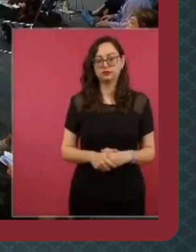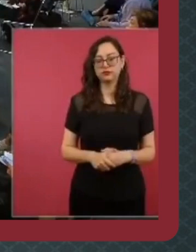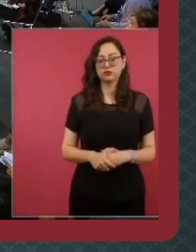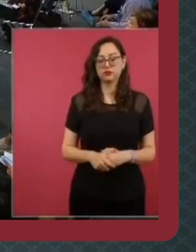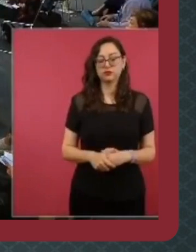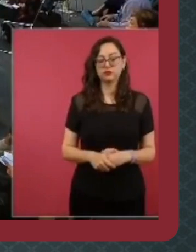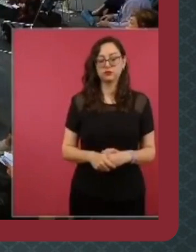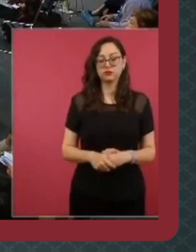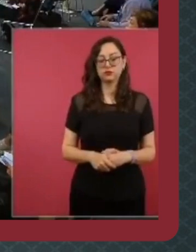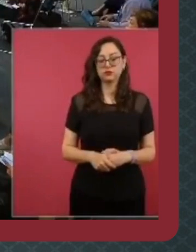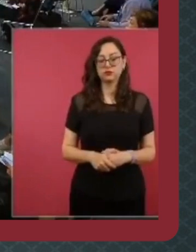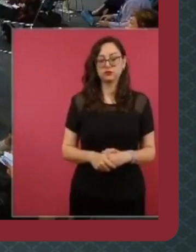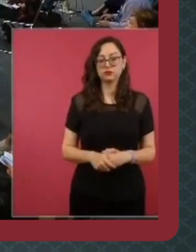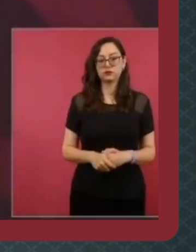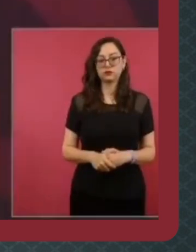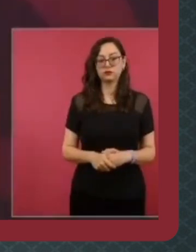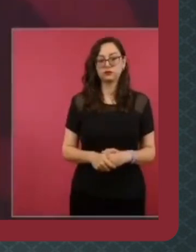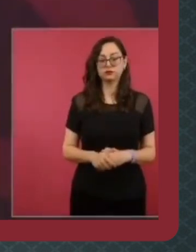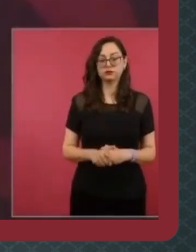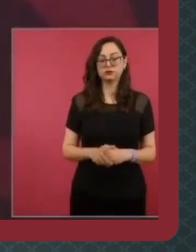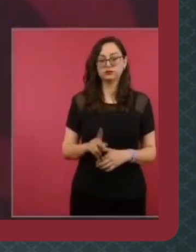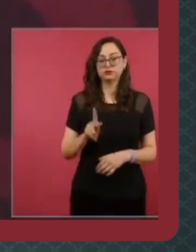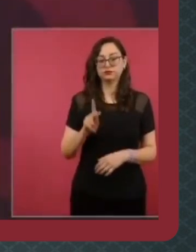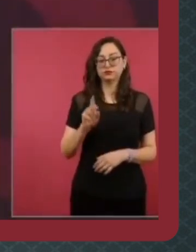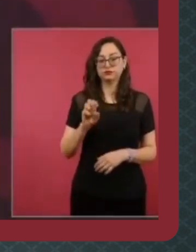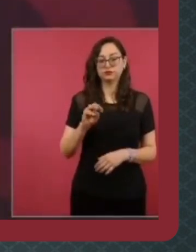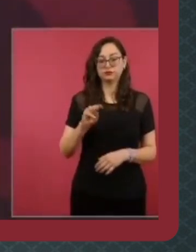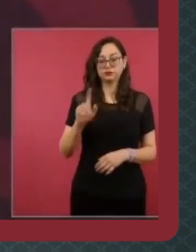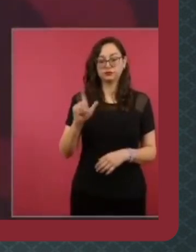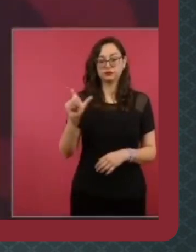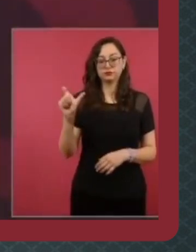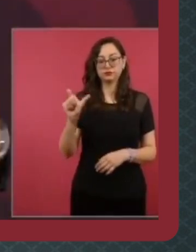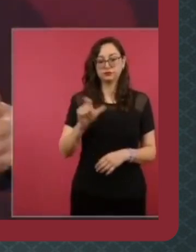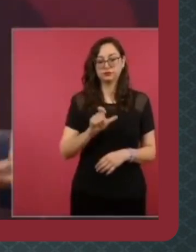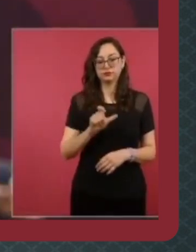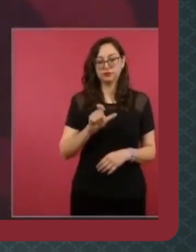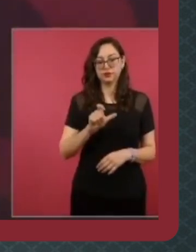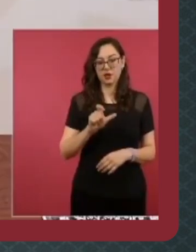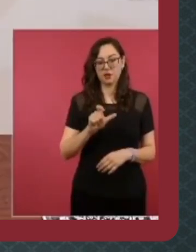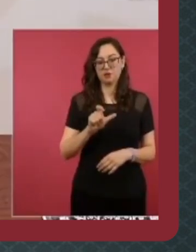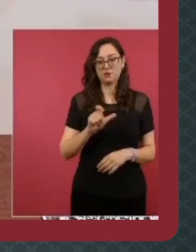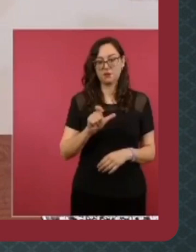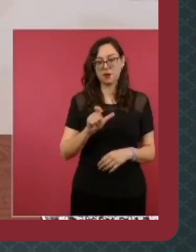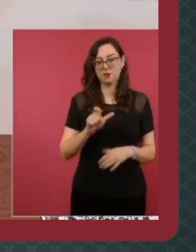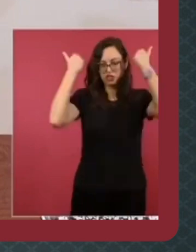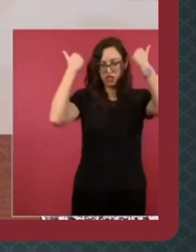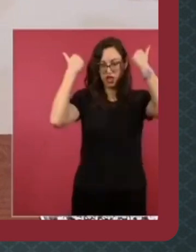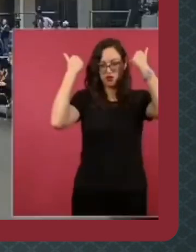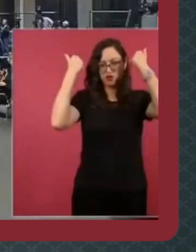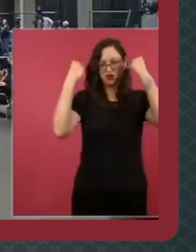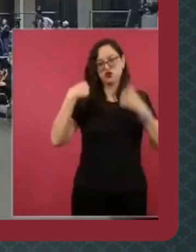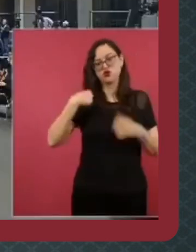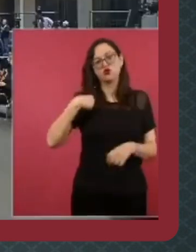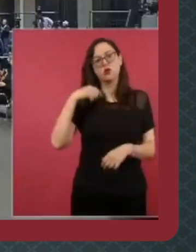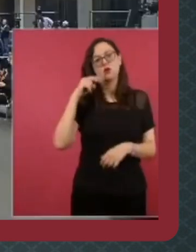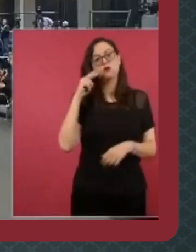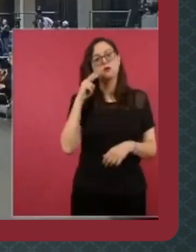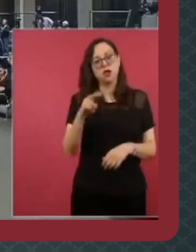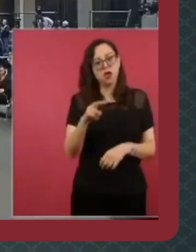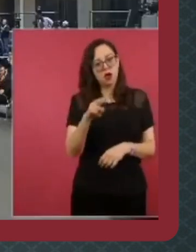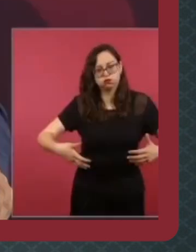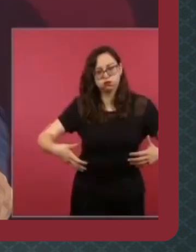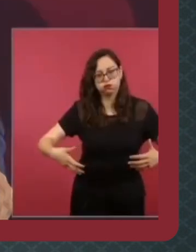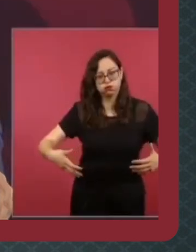basada en la dignidad y la justicia en tiempos de desafíos y conflictos internacionales es fundamental que nuestro país